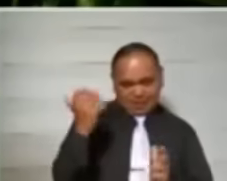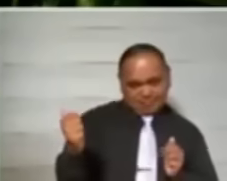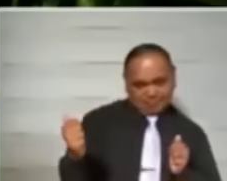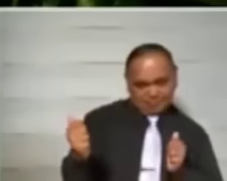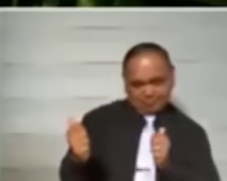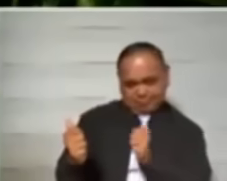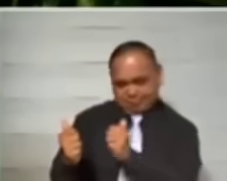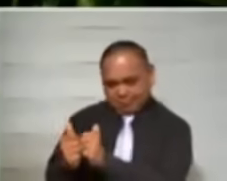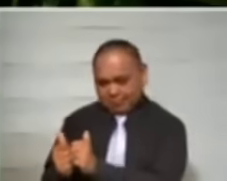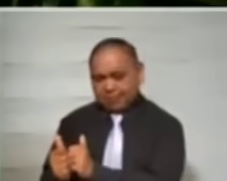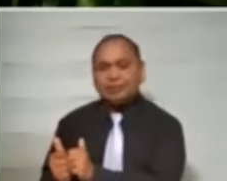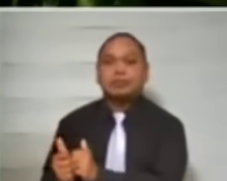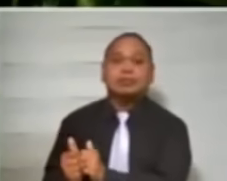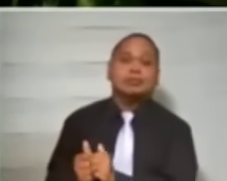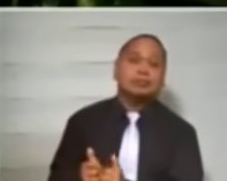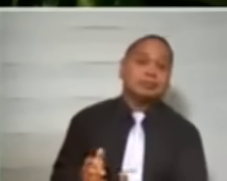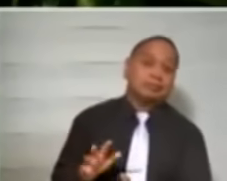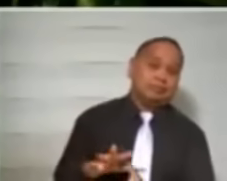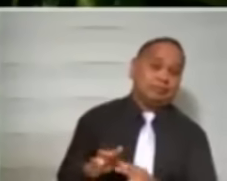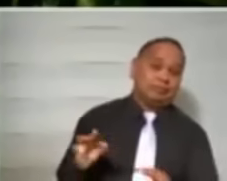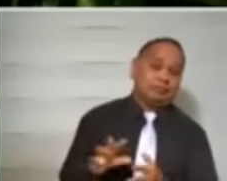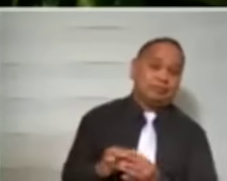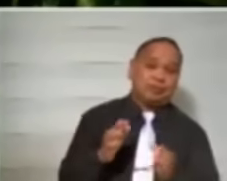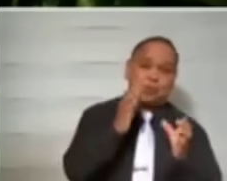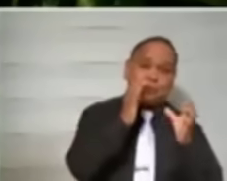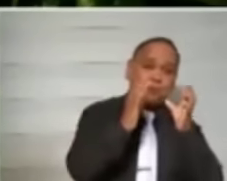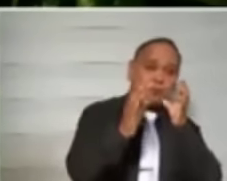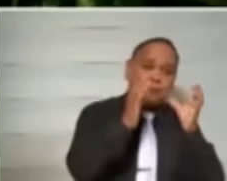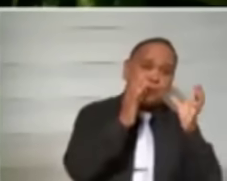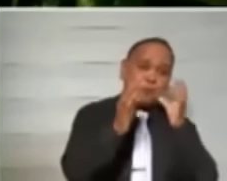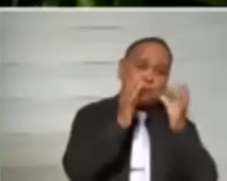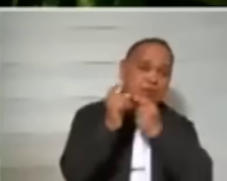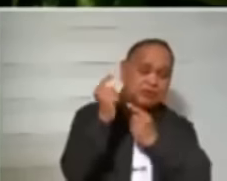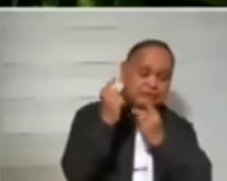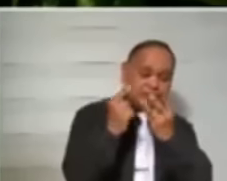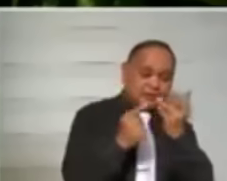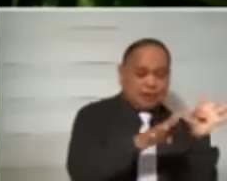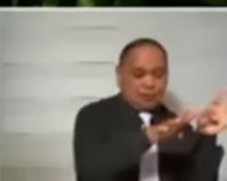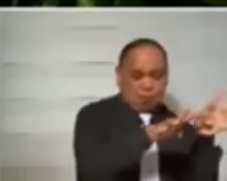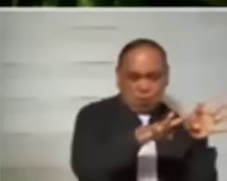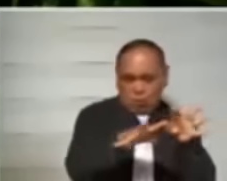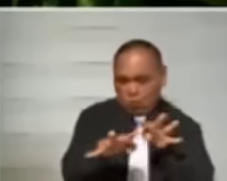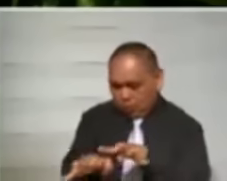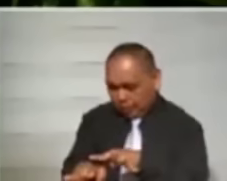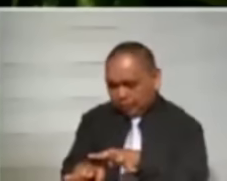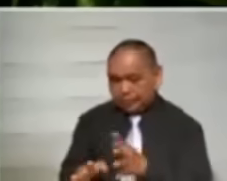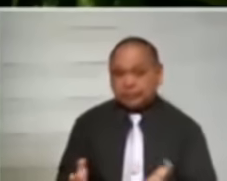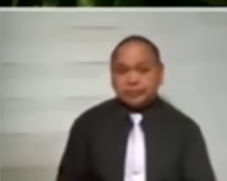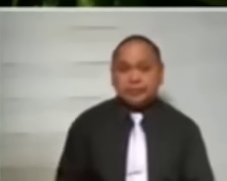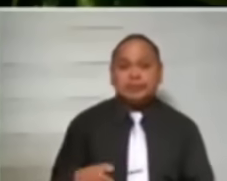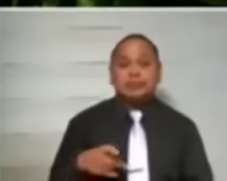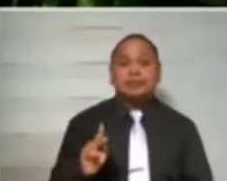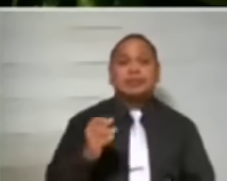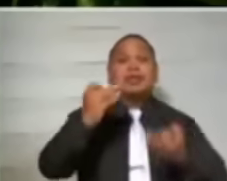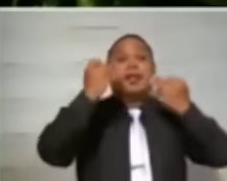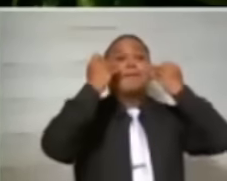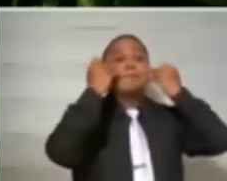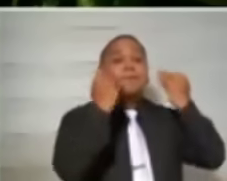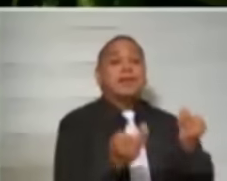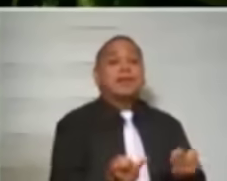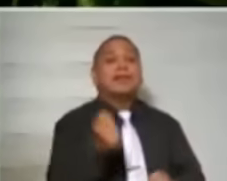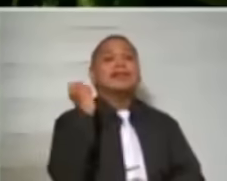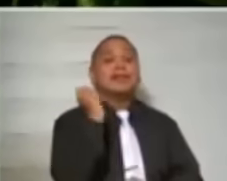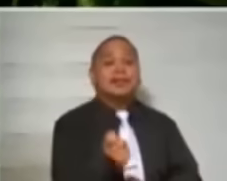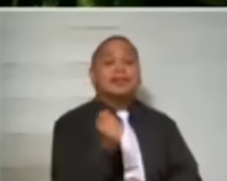se describe a sí misma y los medios de comunicación están haciéndole eco. En una maniobra que quedó muy evidente, que no tenía nada